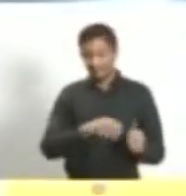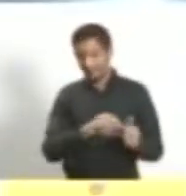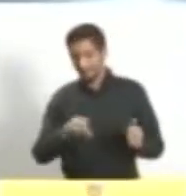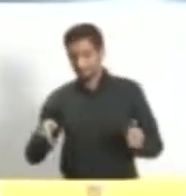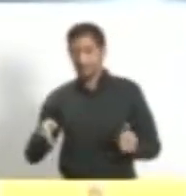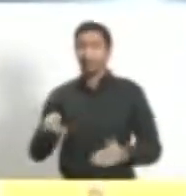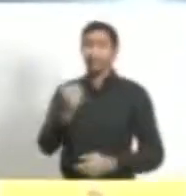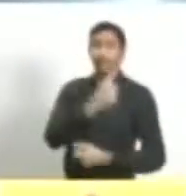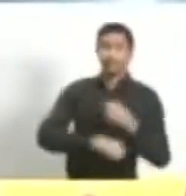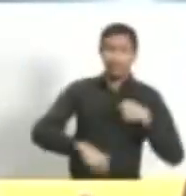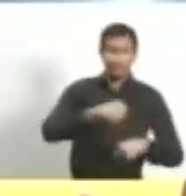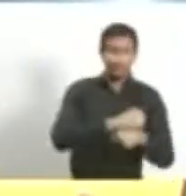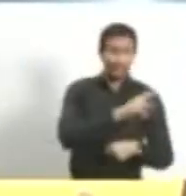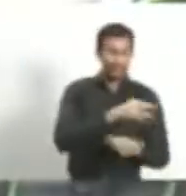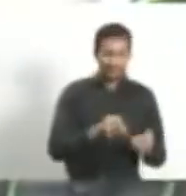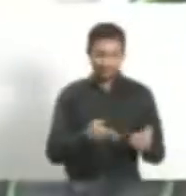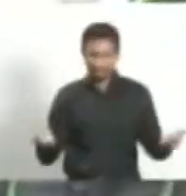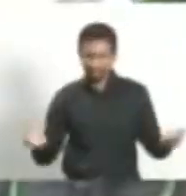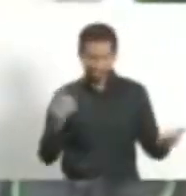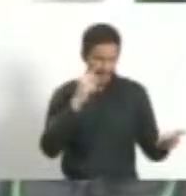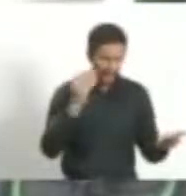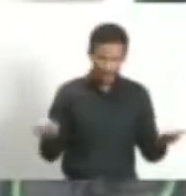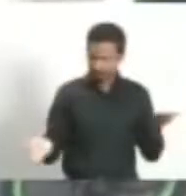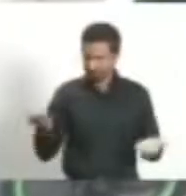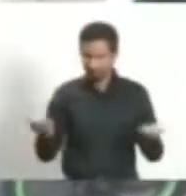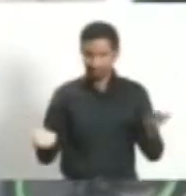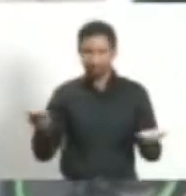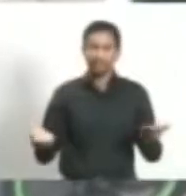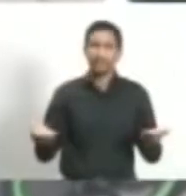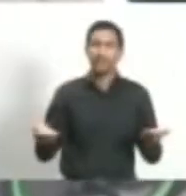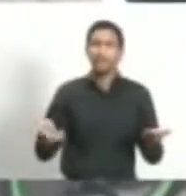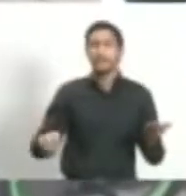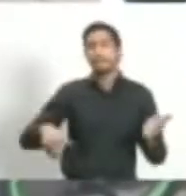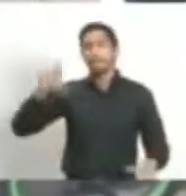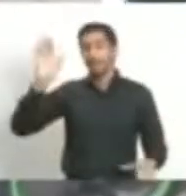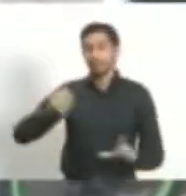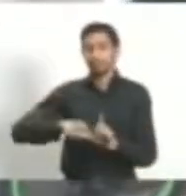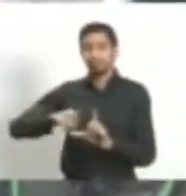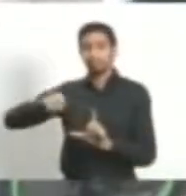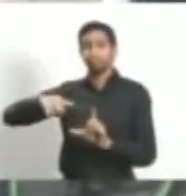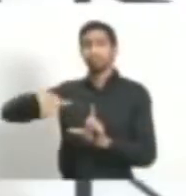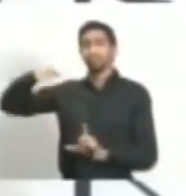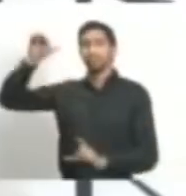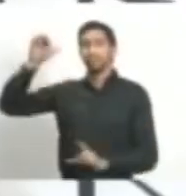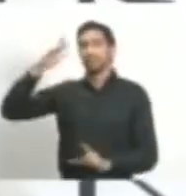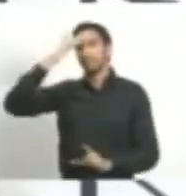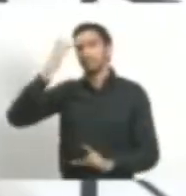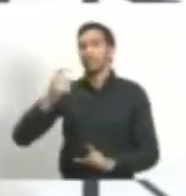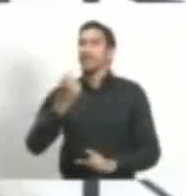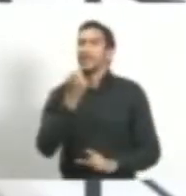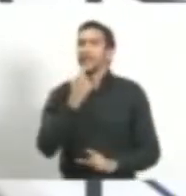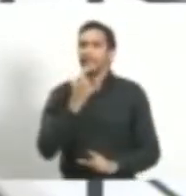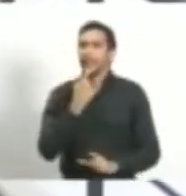presentó un aumento del 27% en motocicletas inmovilizadas por infringir las normas de tránsito. En el primer cuatrimestre de enero a